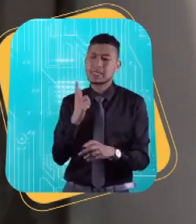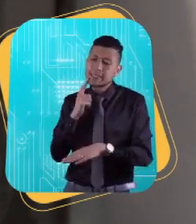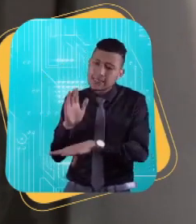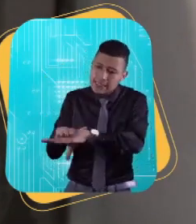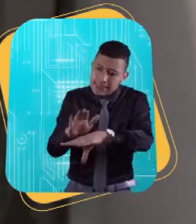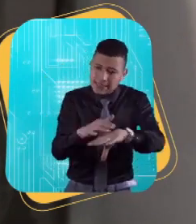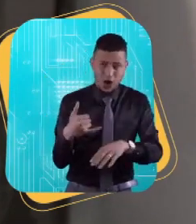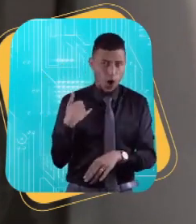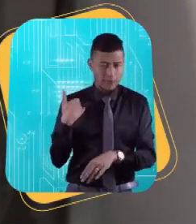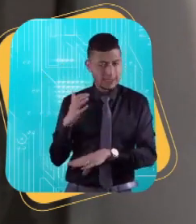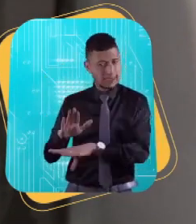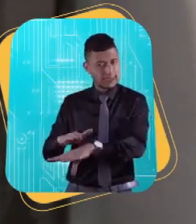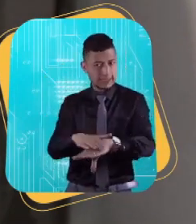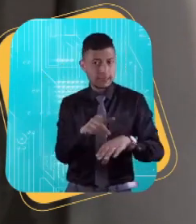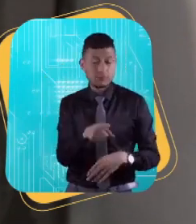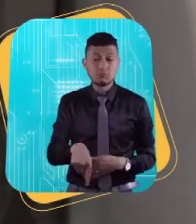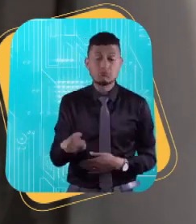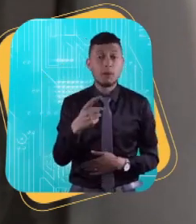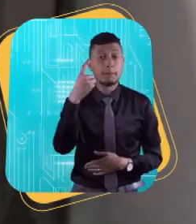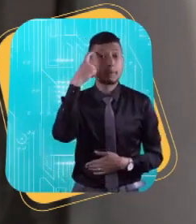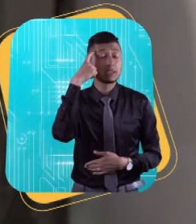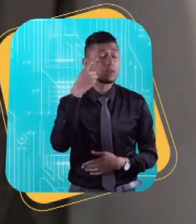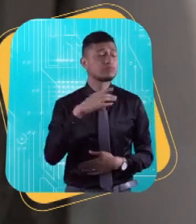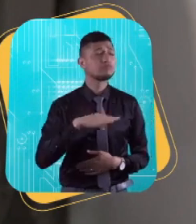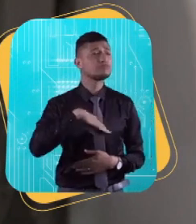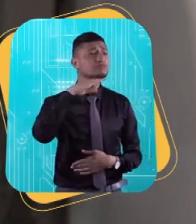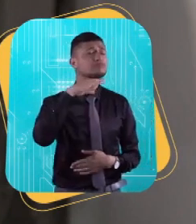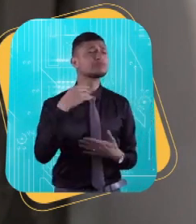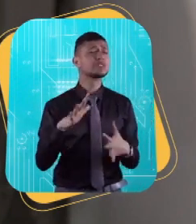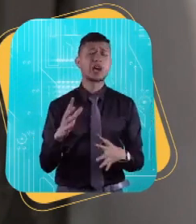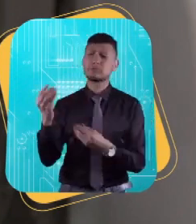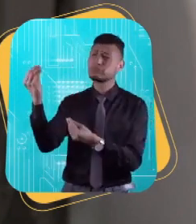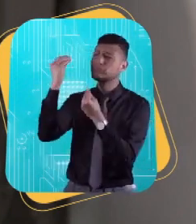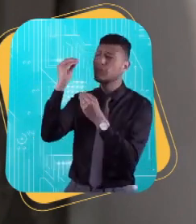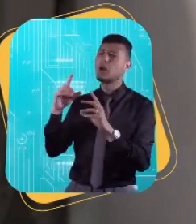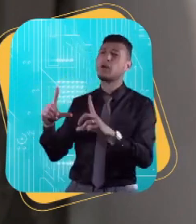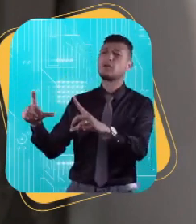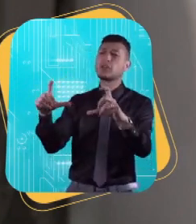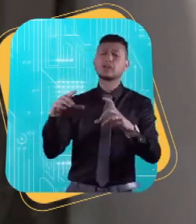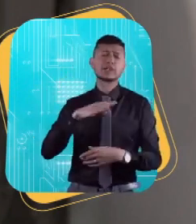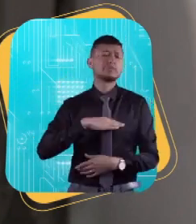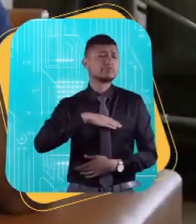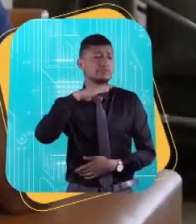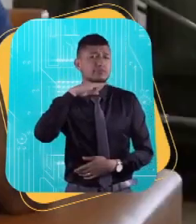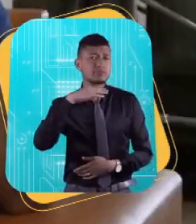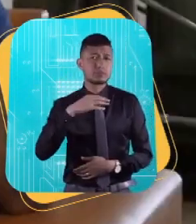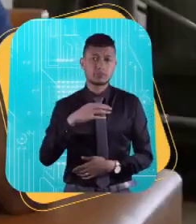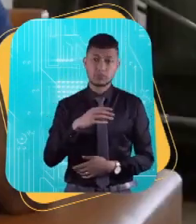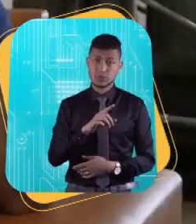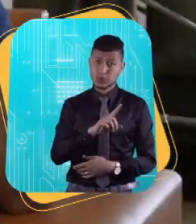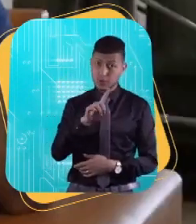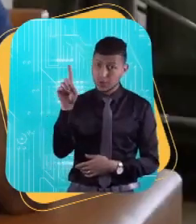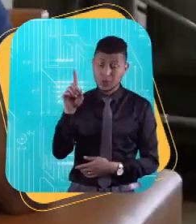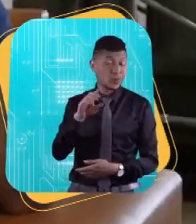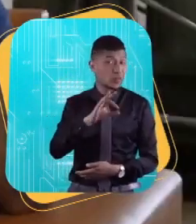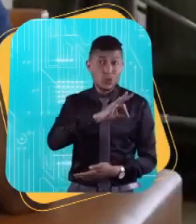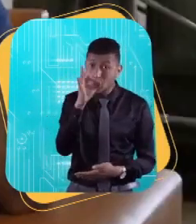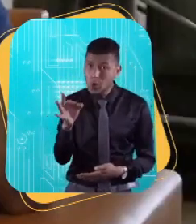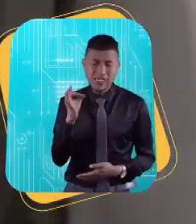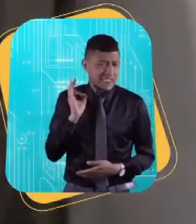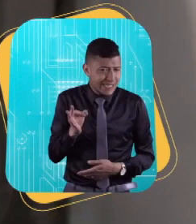estudiantes y a los muchachos, no se crean nunca el cuento de porque ya estudiaron fotografía, son fotógrafos. Nunca.